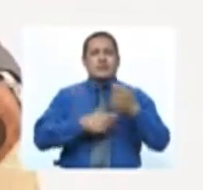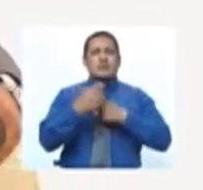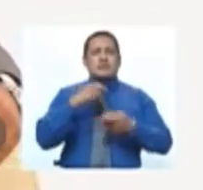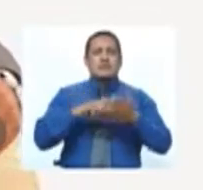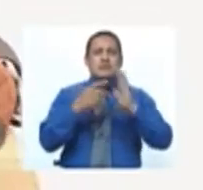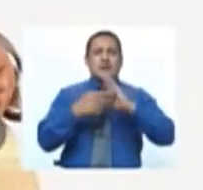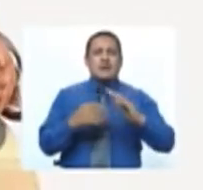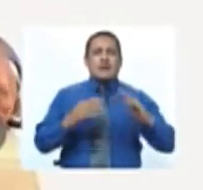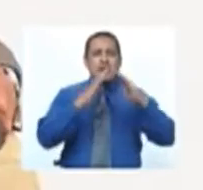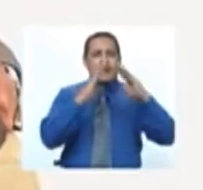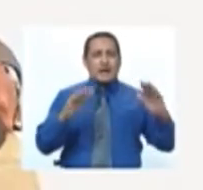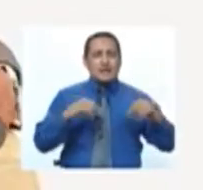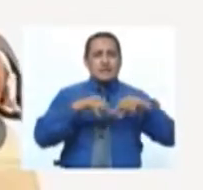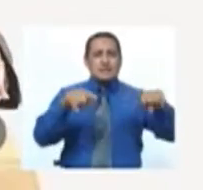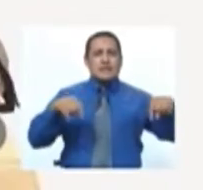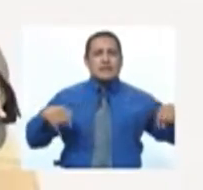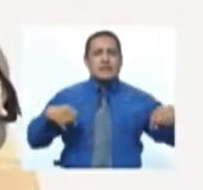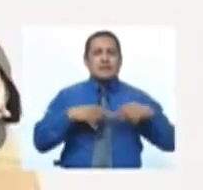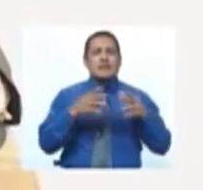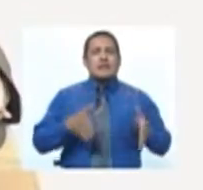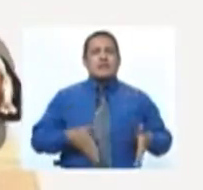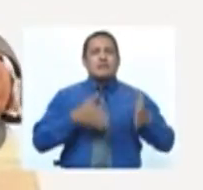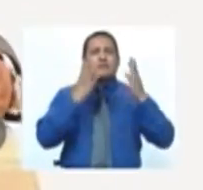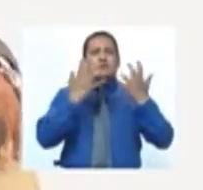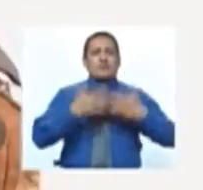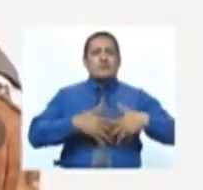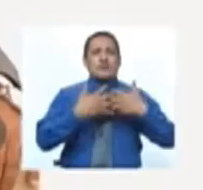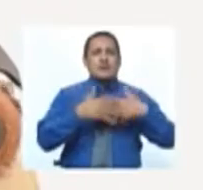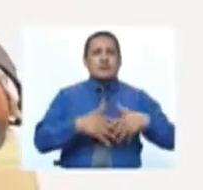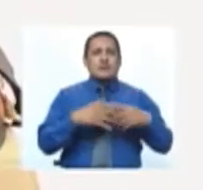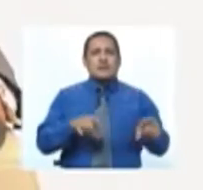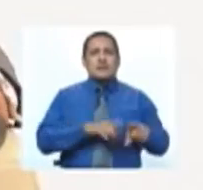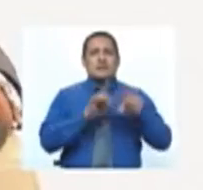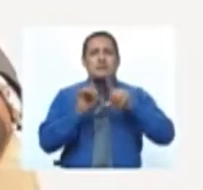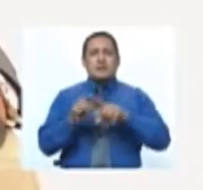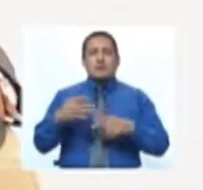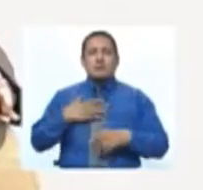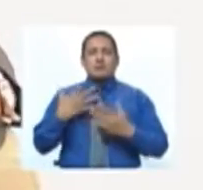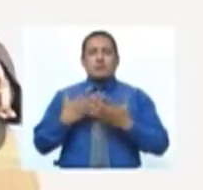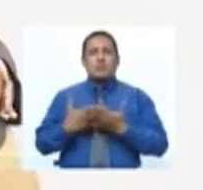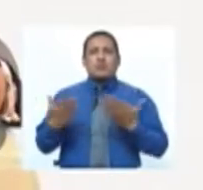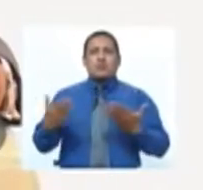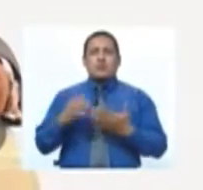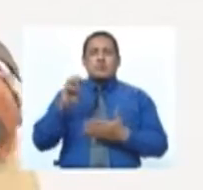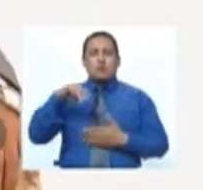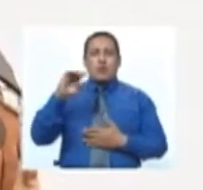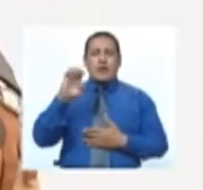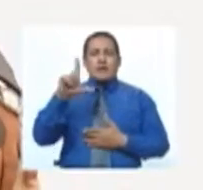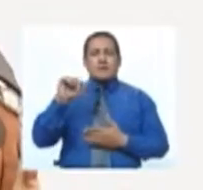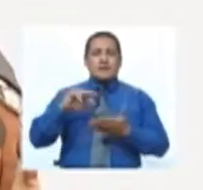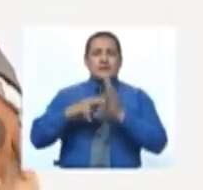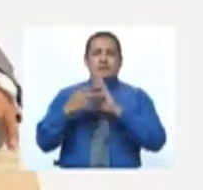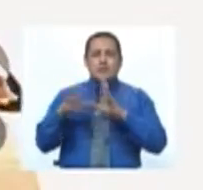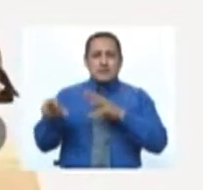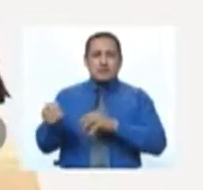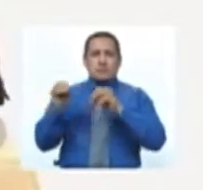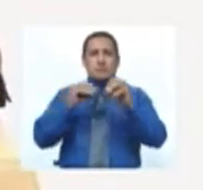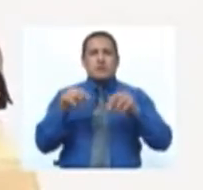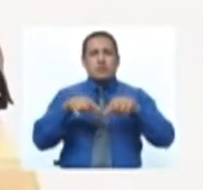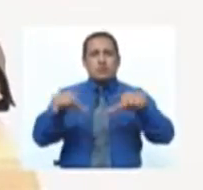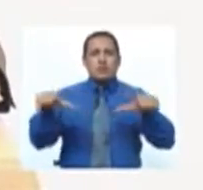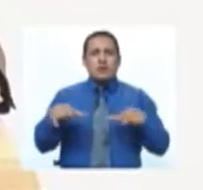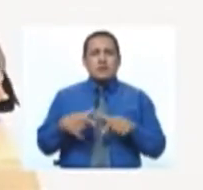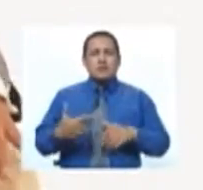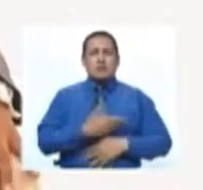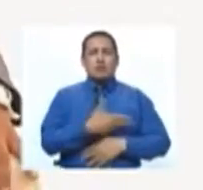desplazarse, esto es, los terrenos, las edificaciones, las fábricas, y los bienes muebles son aquellos que sí pueden ser desplazados. En el